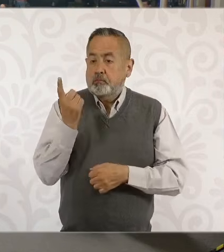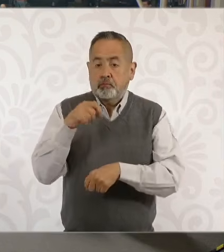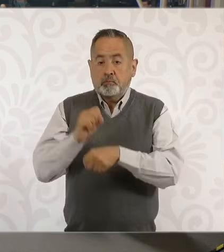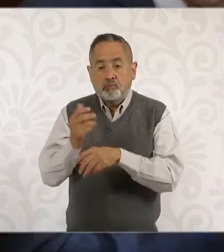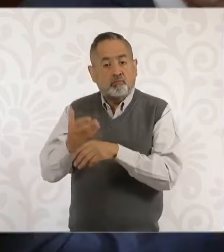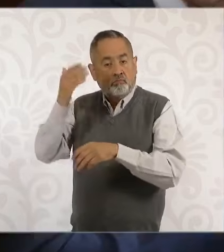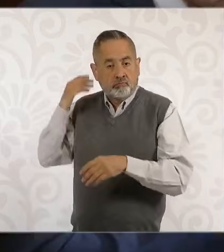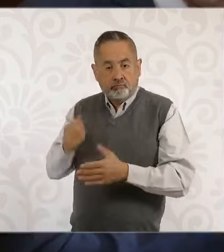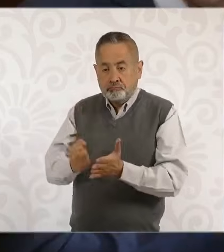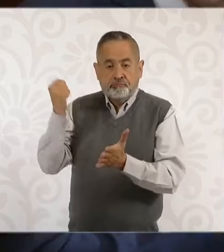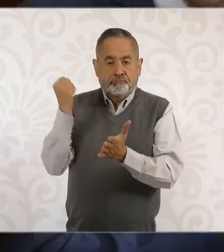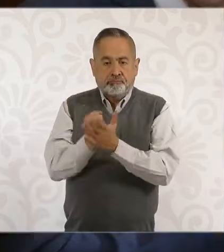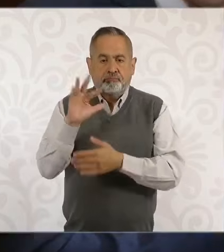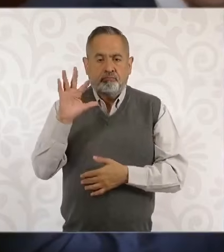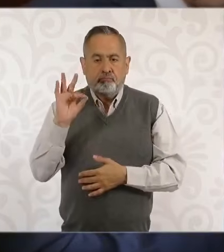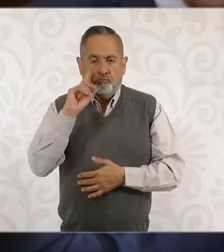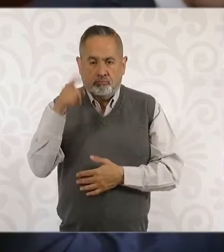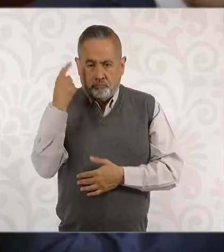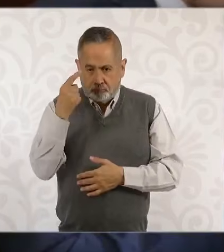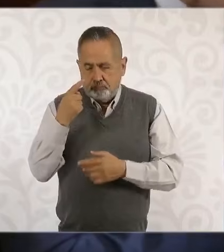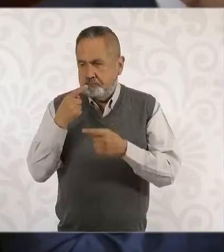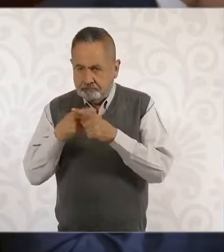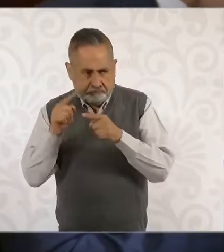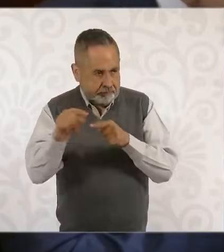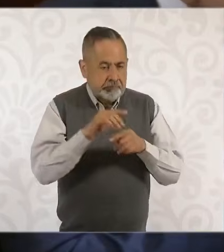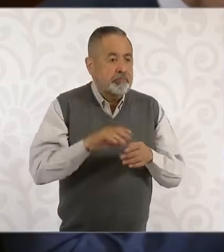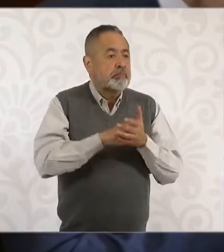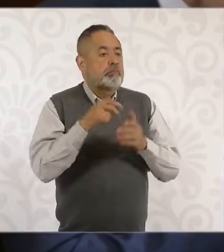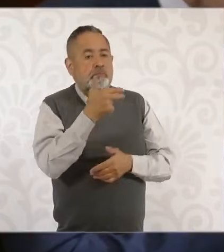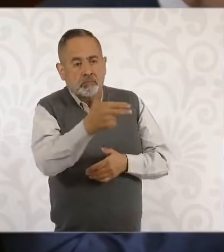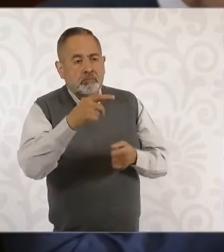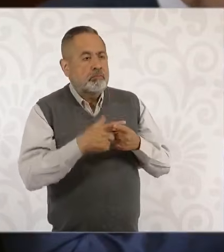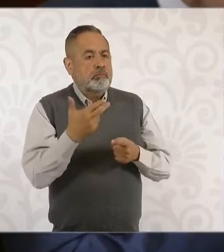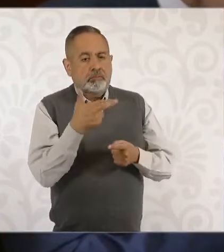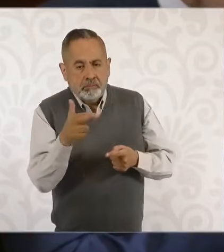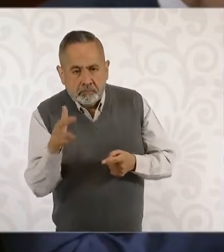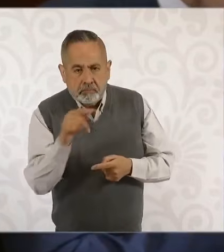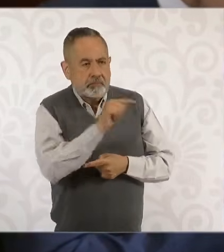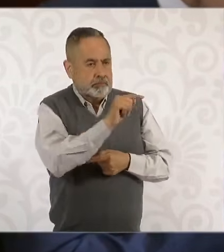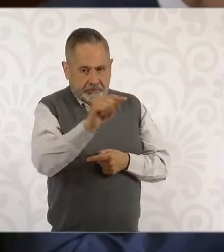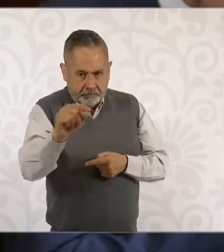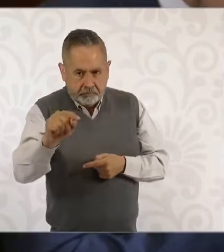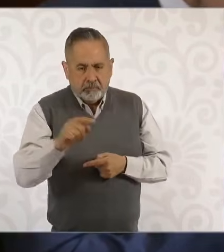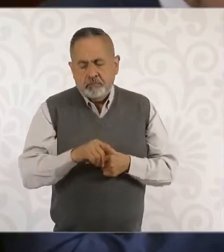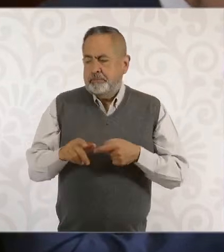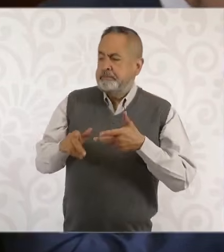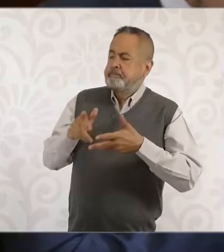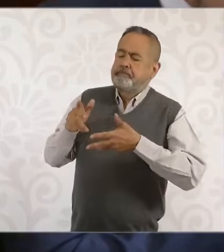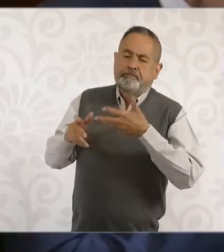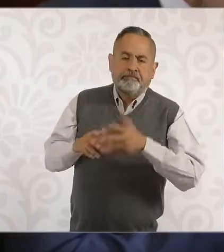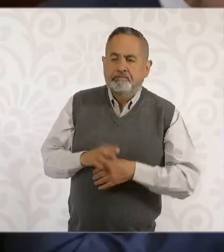aprobación de la jornada de 40 horas, distintos sectores como el hotelero, el restaurantero y los servicios turísticos han dejado ver la